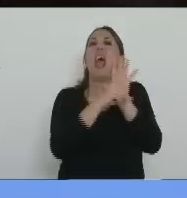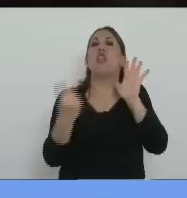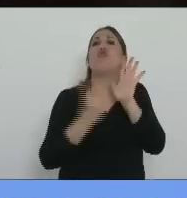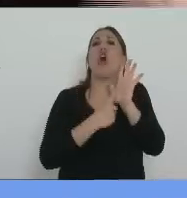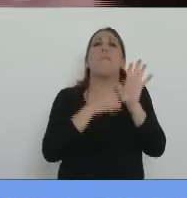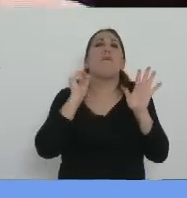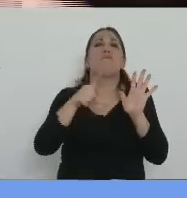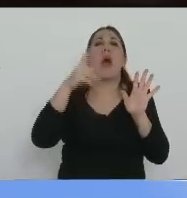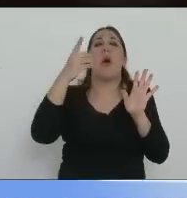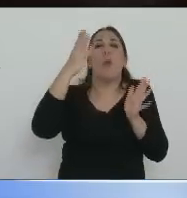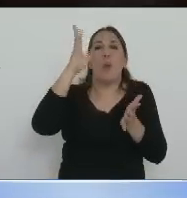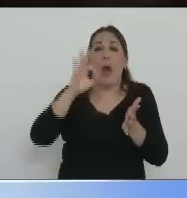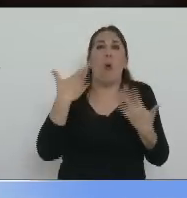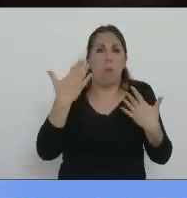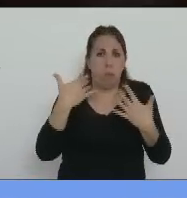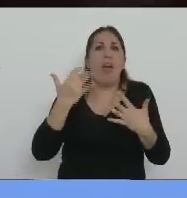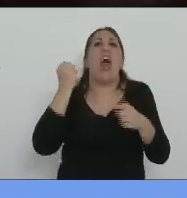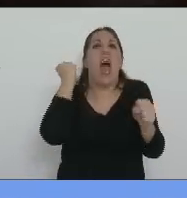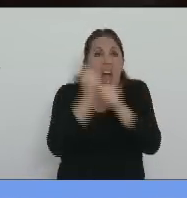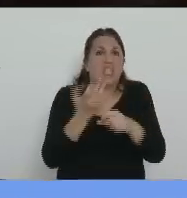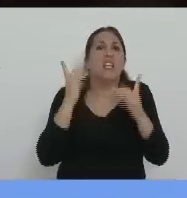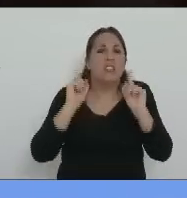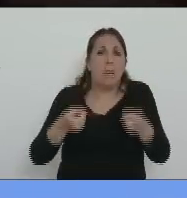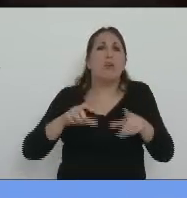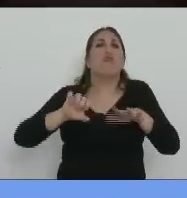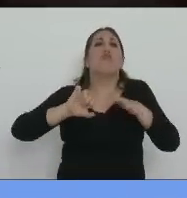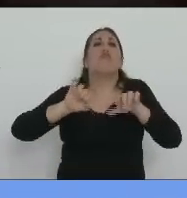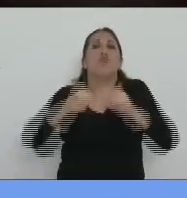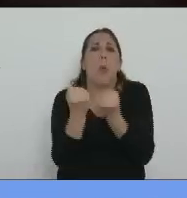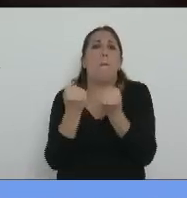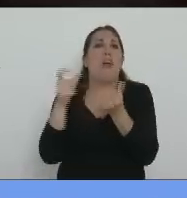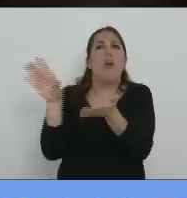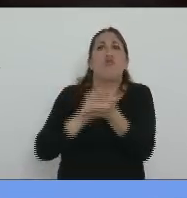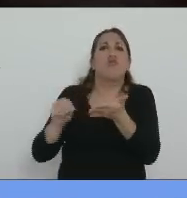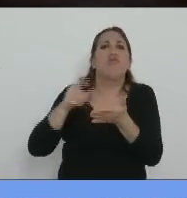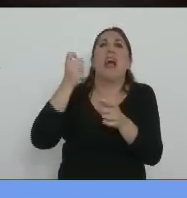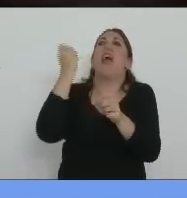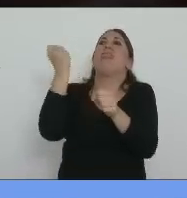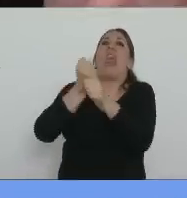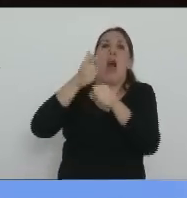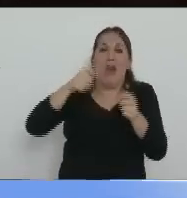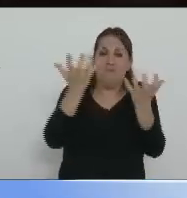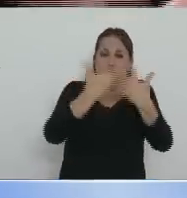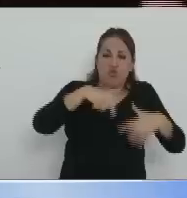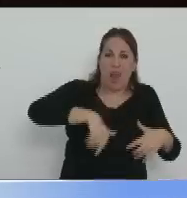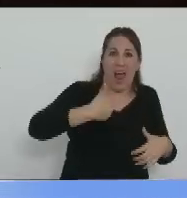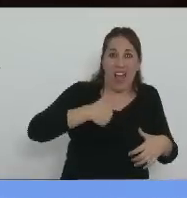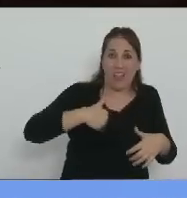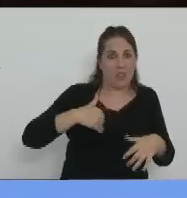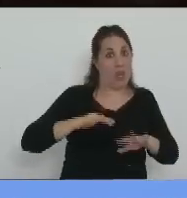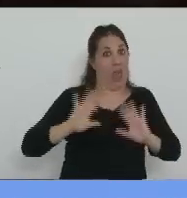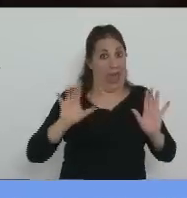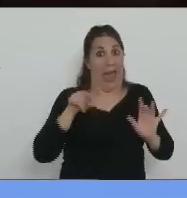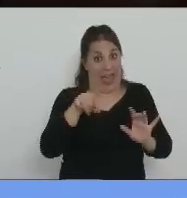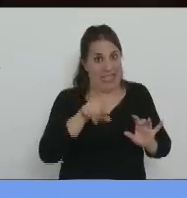llegar hasta la cancelación de la autorización para funcionar en la argentina algunos ayer ahí esto es grave